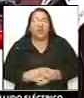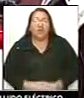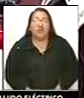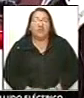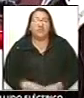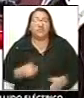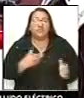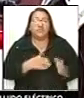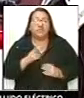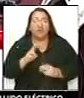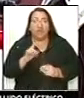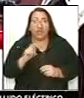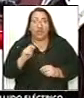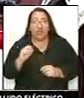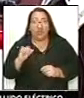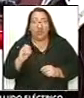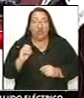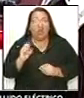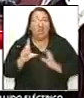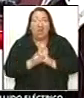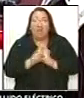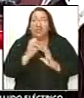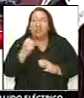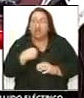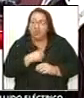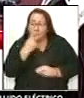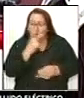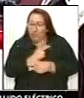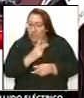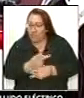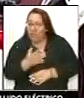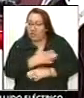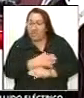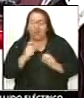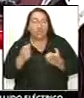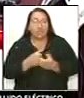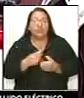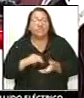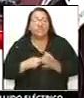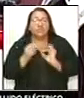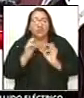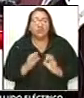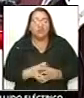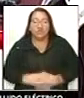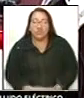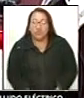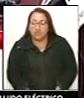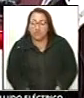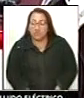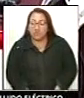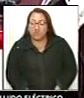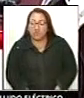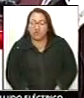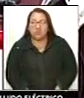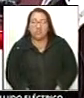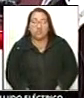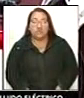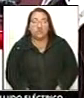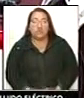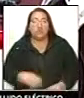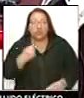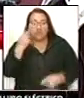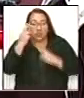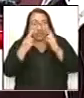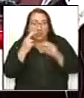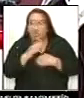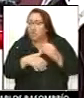el tema de la vacatio legis. Si hay algo que hemos descuidado en los últimos parlamentos, Presidenta, y lo digo como una reflexión más que